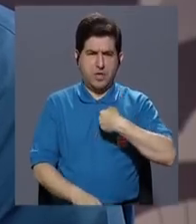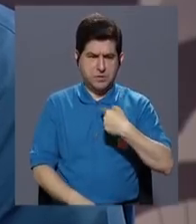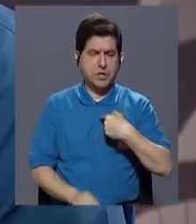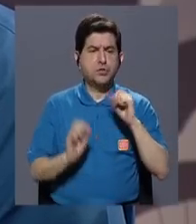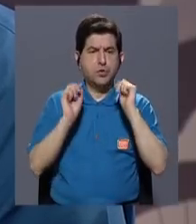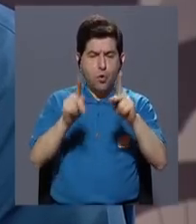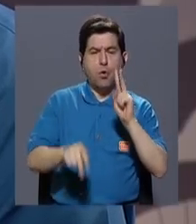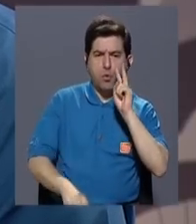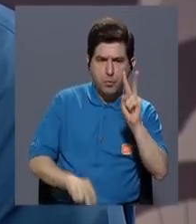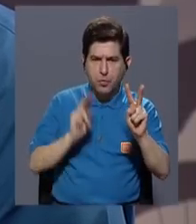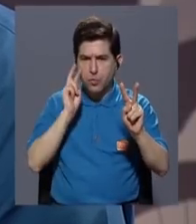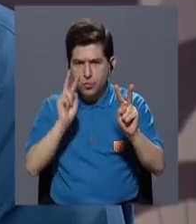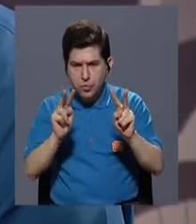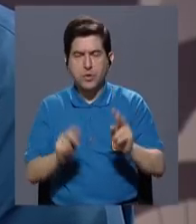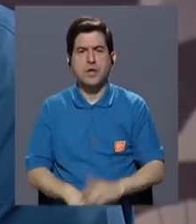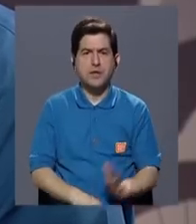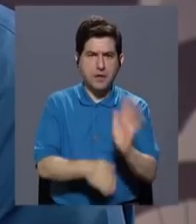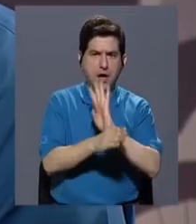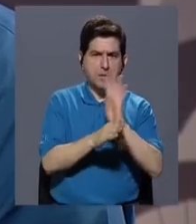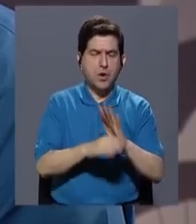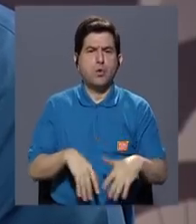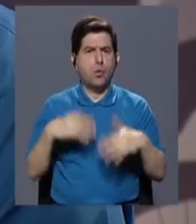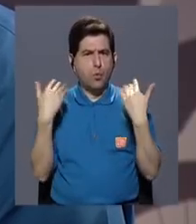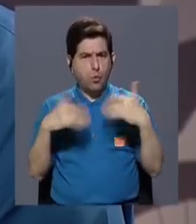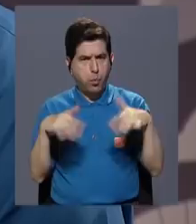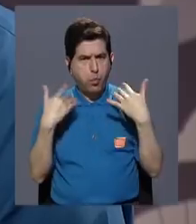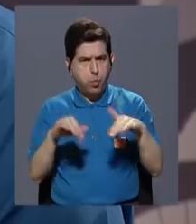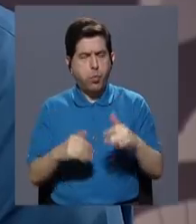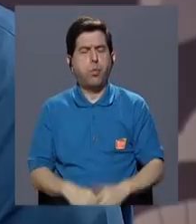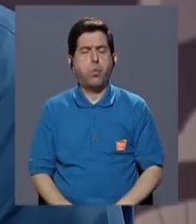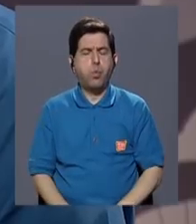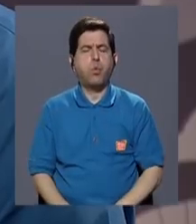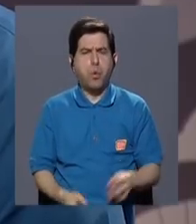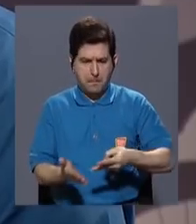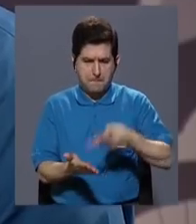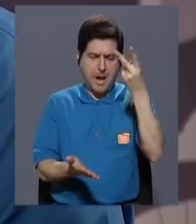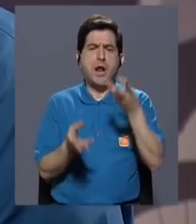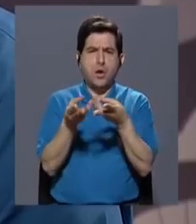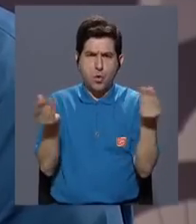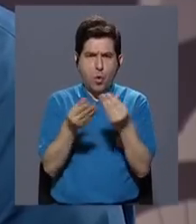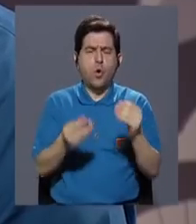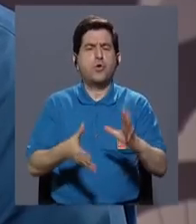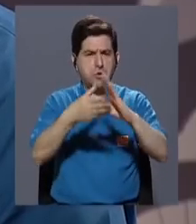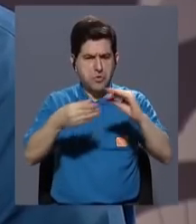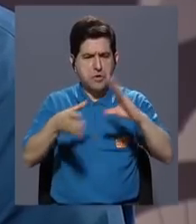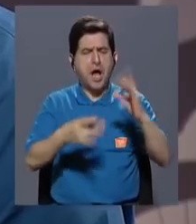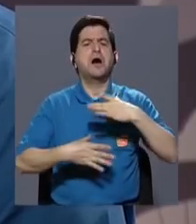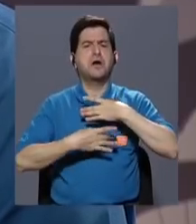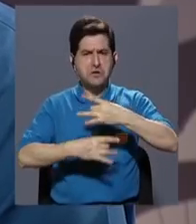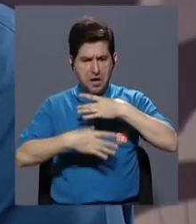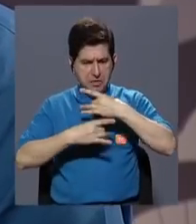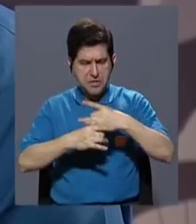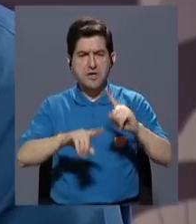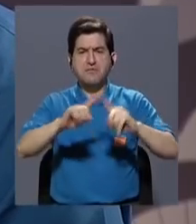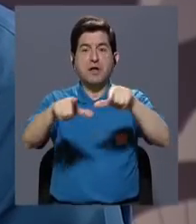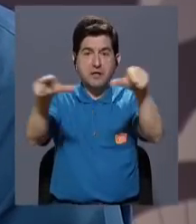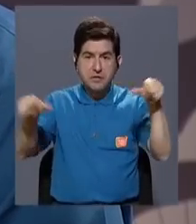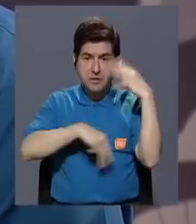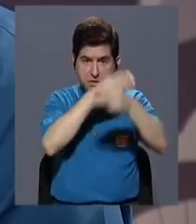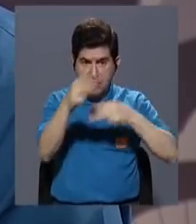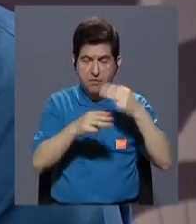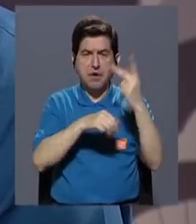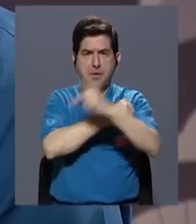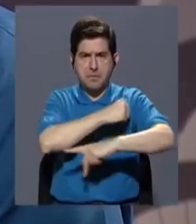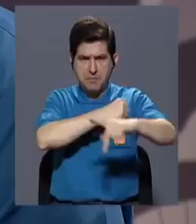películas que yo tuve posibilidad de ver eran películas de altos valores de producción a relativamente muy interesantes eran películas de